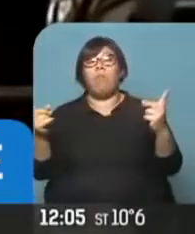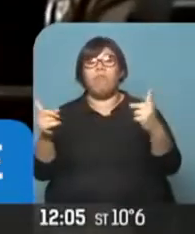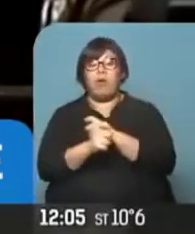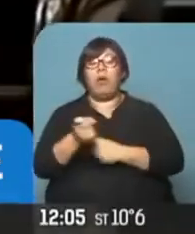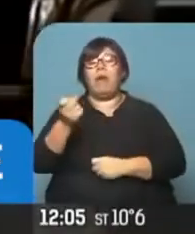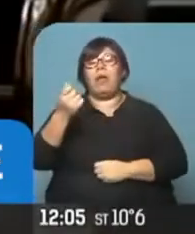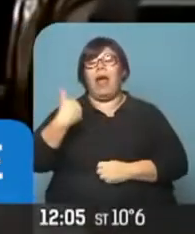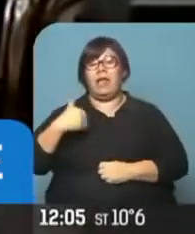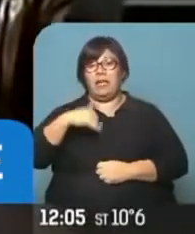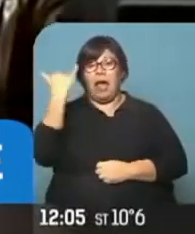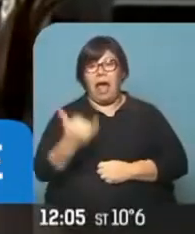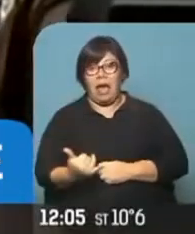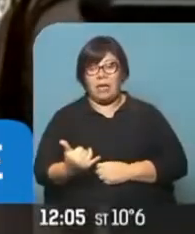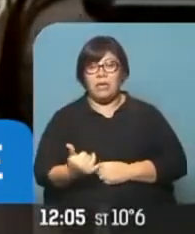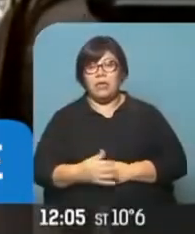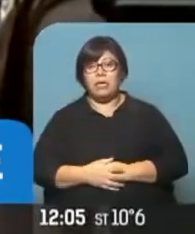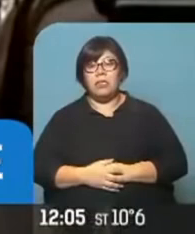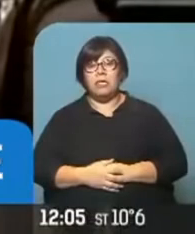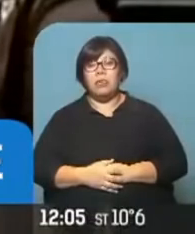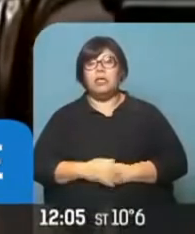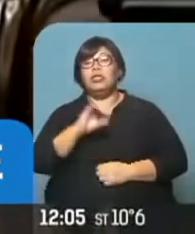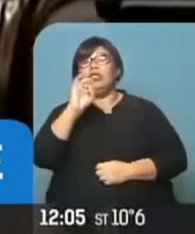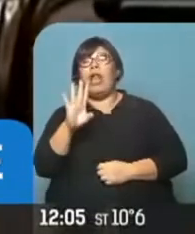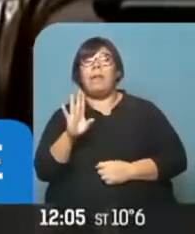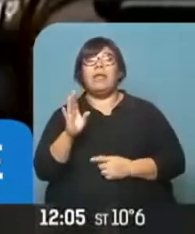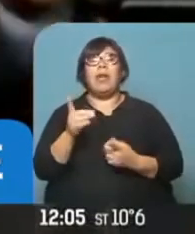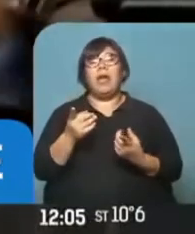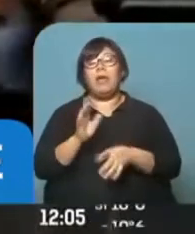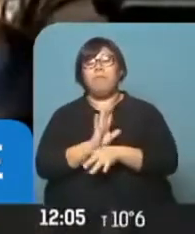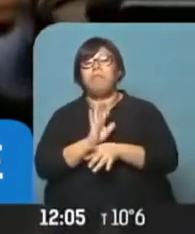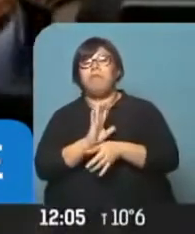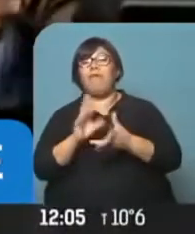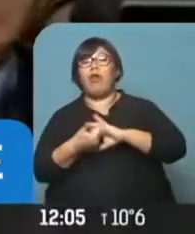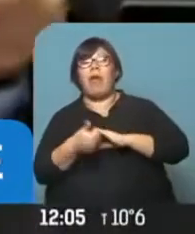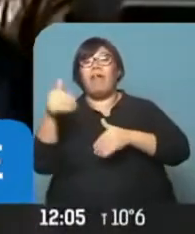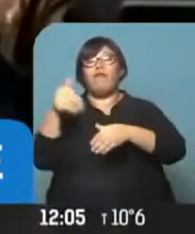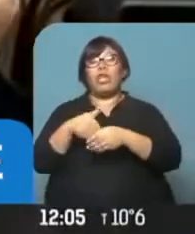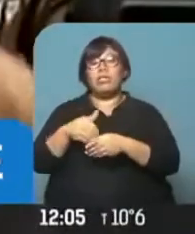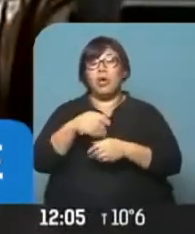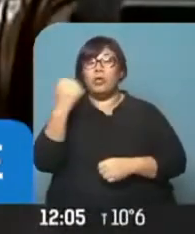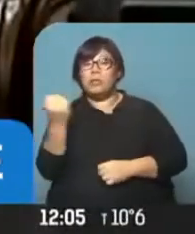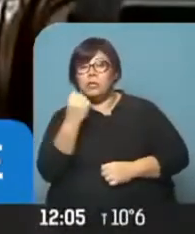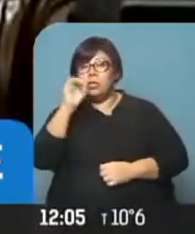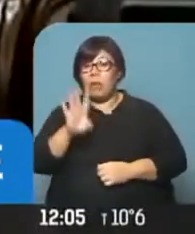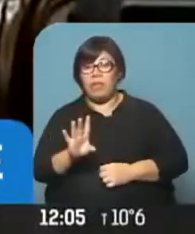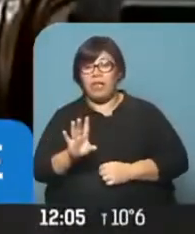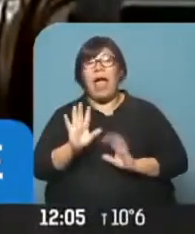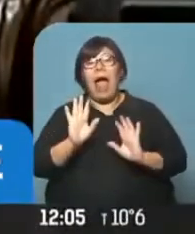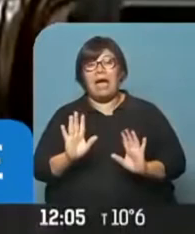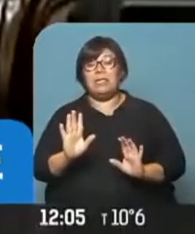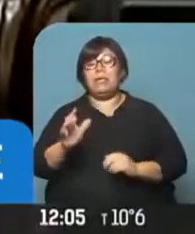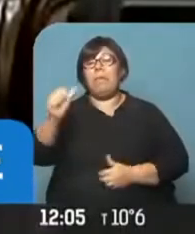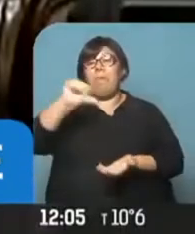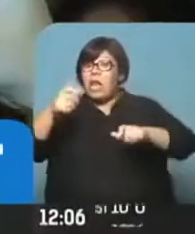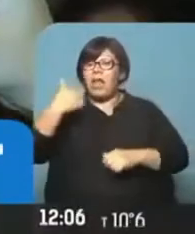haberse sancionado tiene que ver con una política del gobierno que no está siendo capaz de ver cuál es la situación que